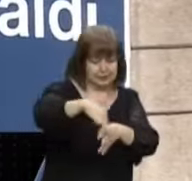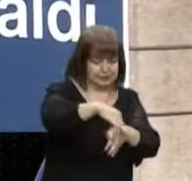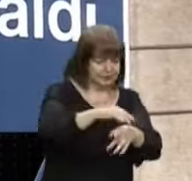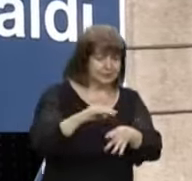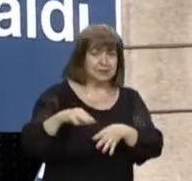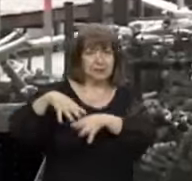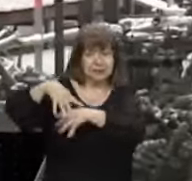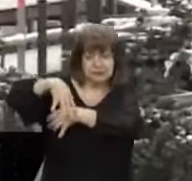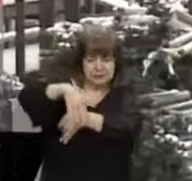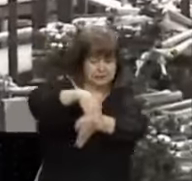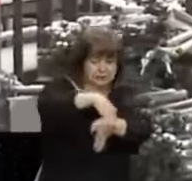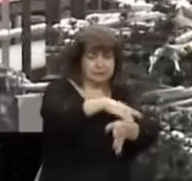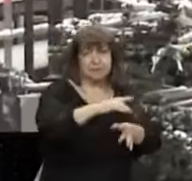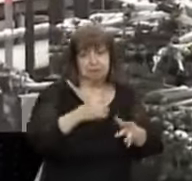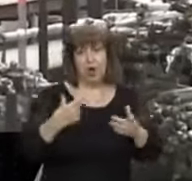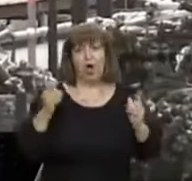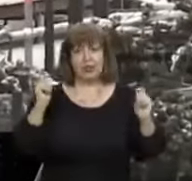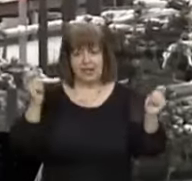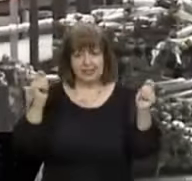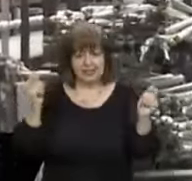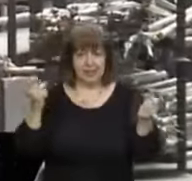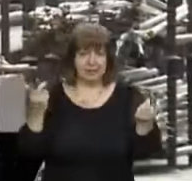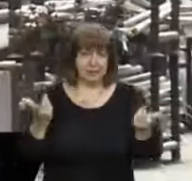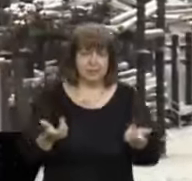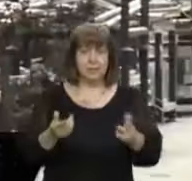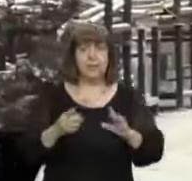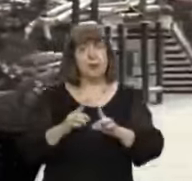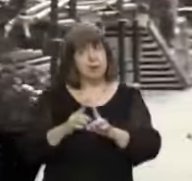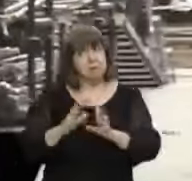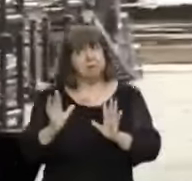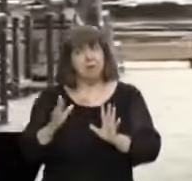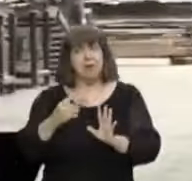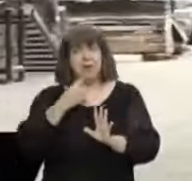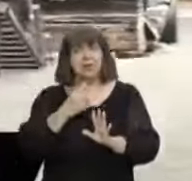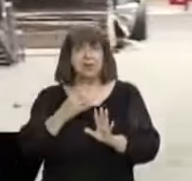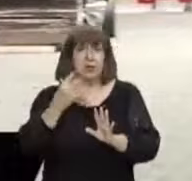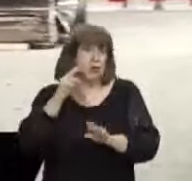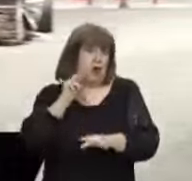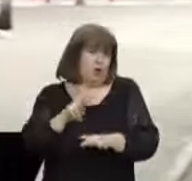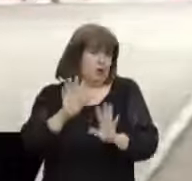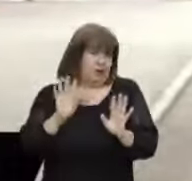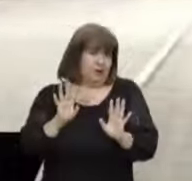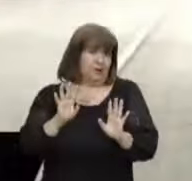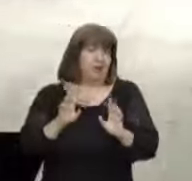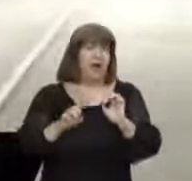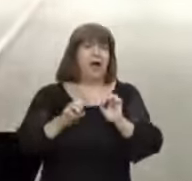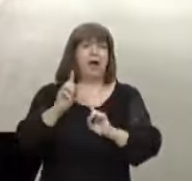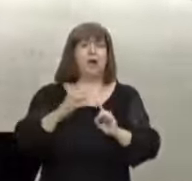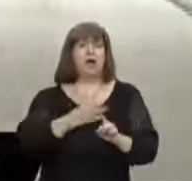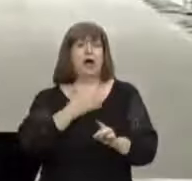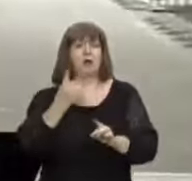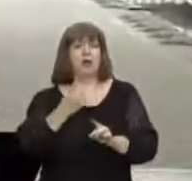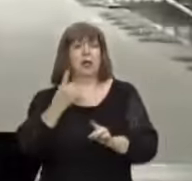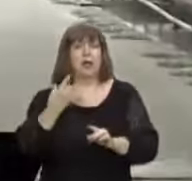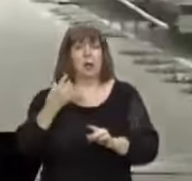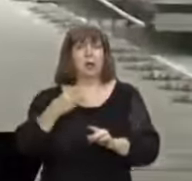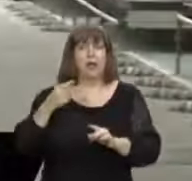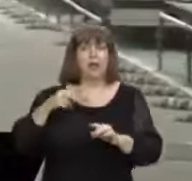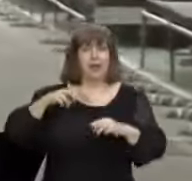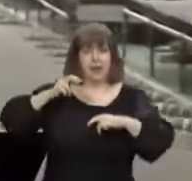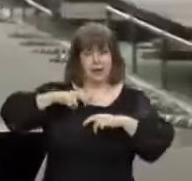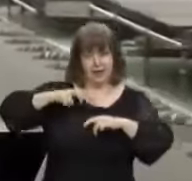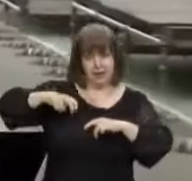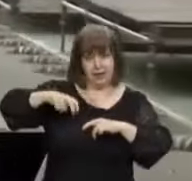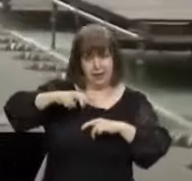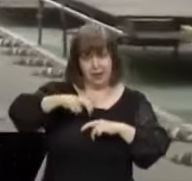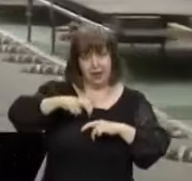todas maneras, antes había otra opción. Las autoridades, sobre todo las más importantes, podían bajar del palco y